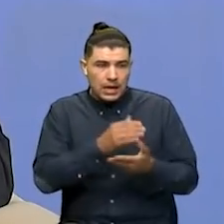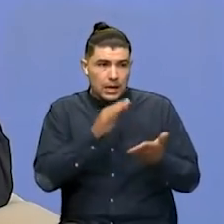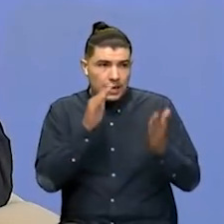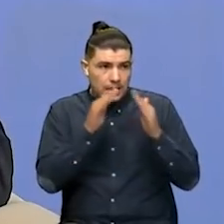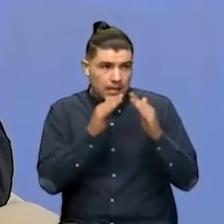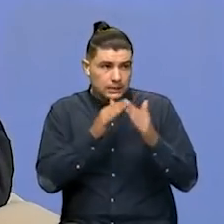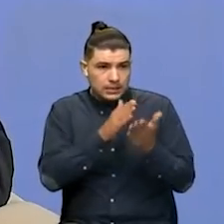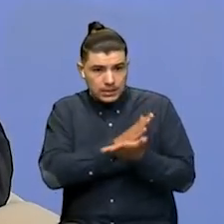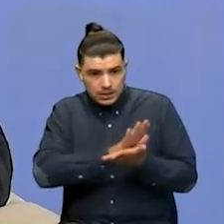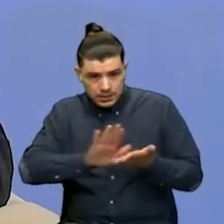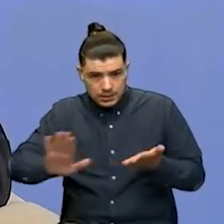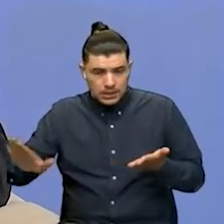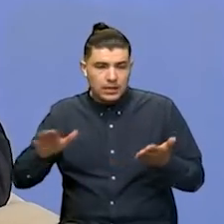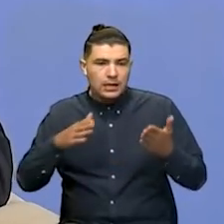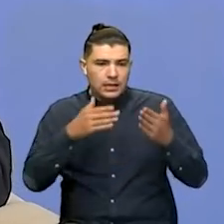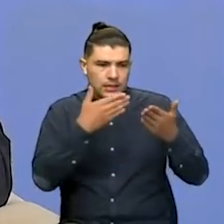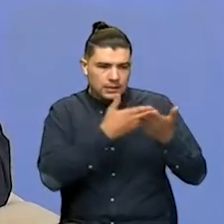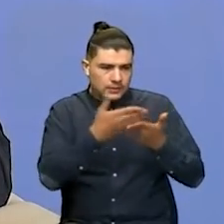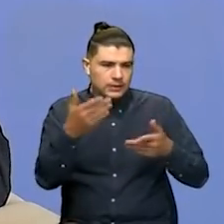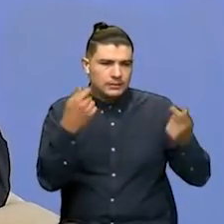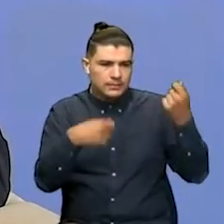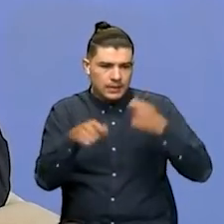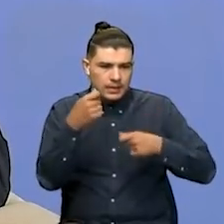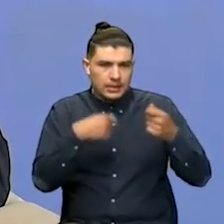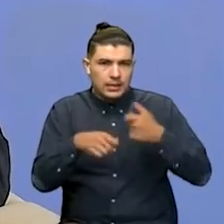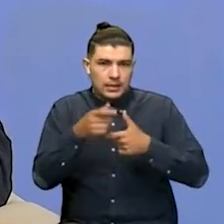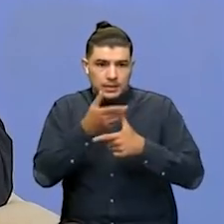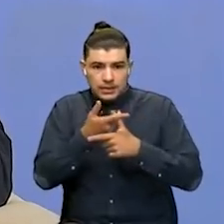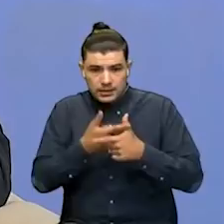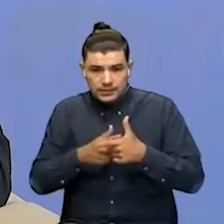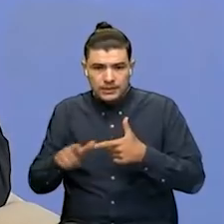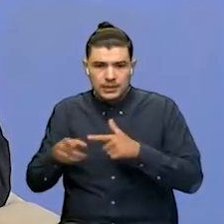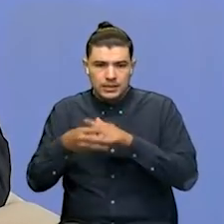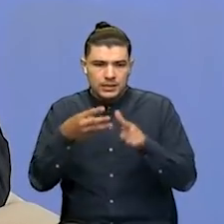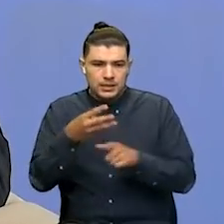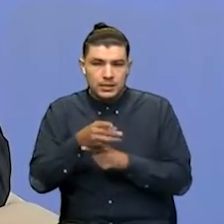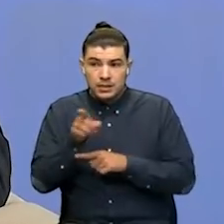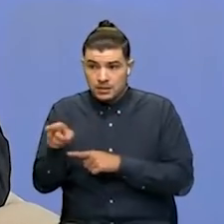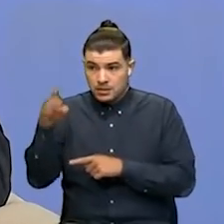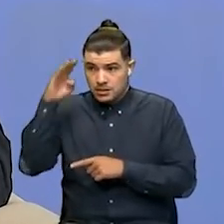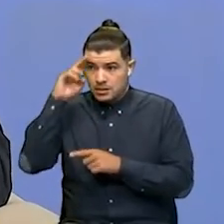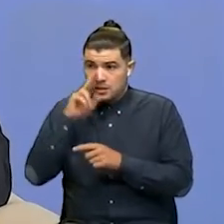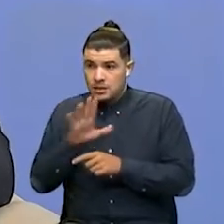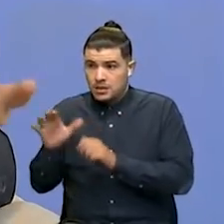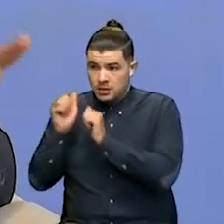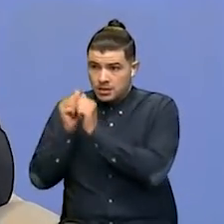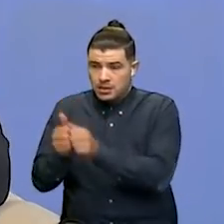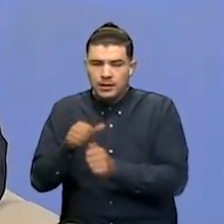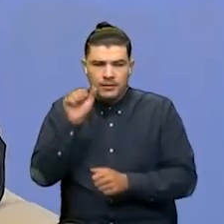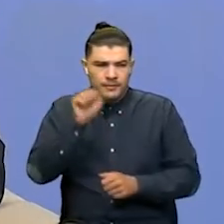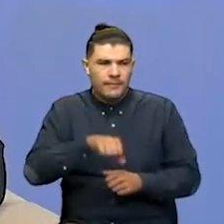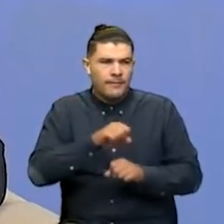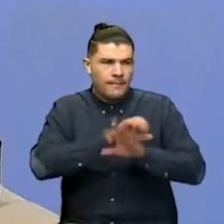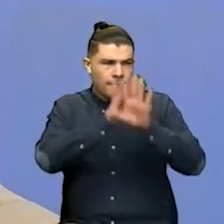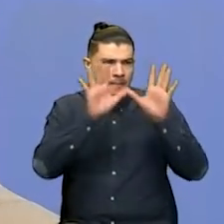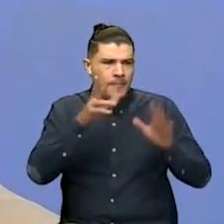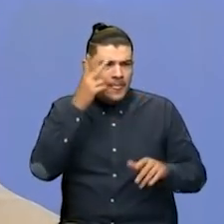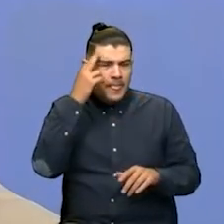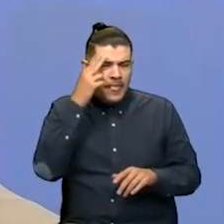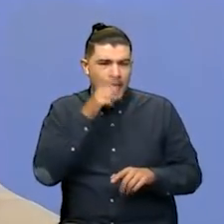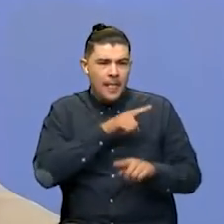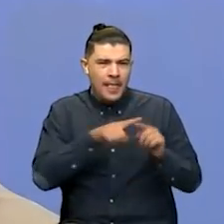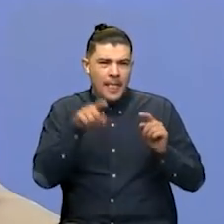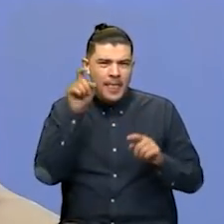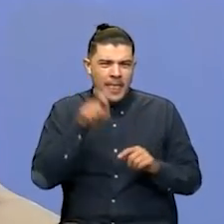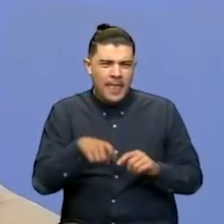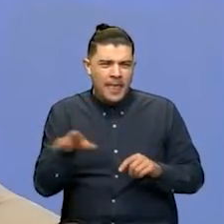vivienda y se corresponde al remate y a la venta de ese inmueble. Ahí ya es con policía, ¿no? Sí, claro, ya obviamente iría, pero obviamente tiene que